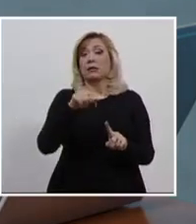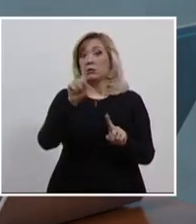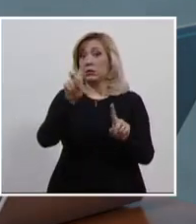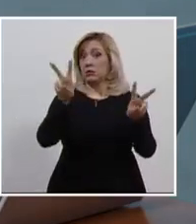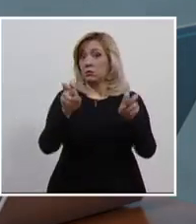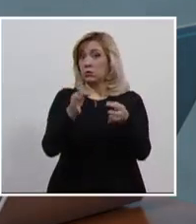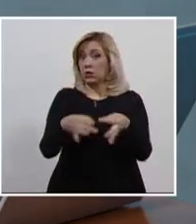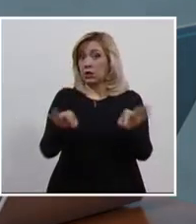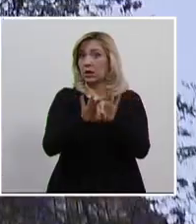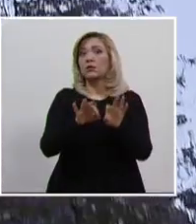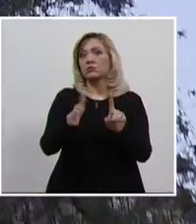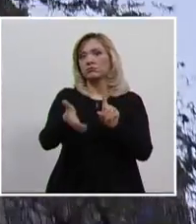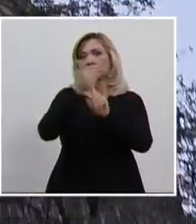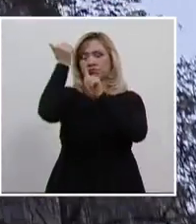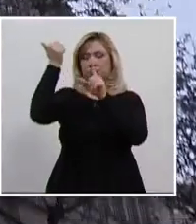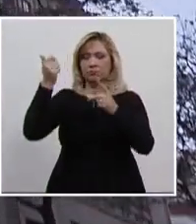forzada.